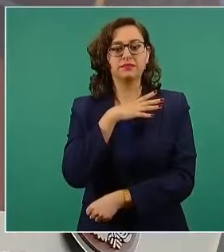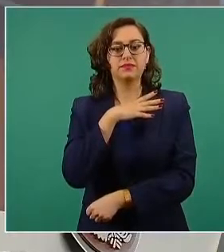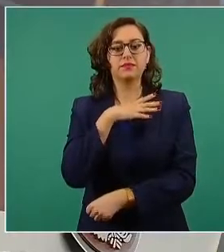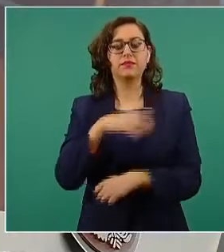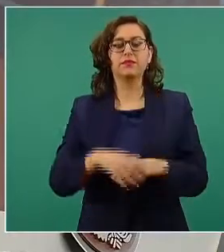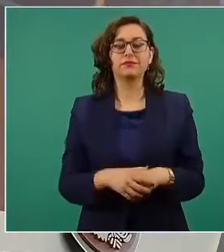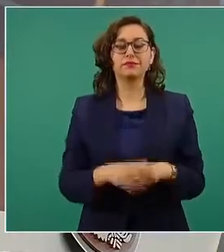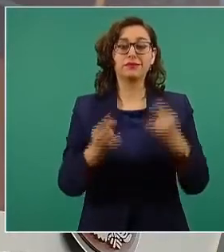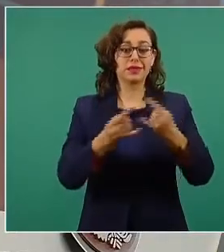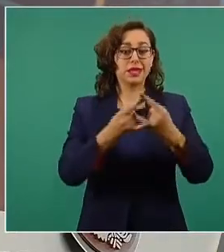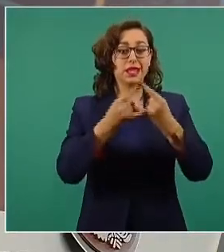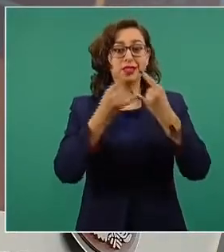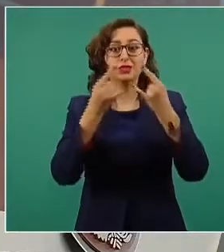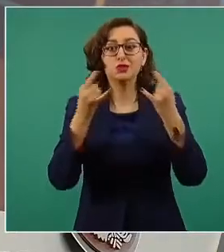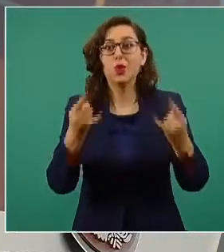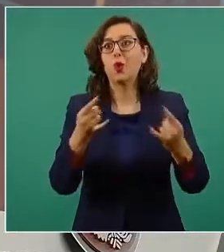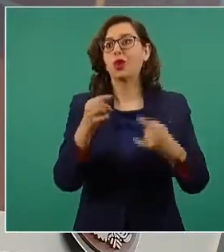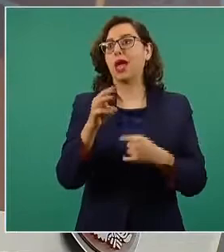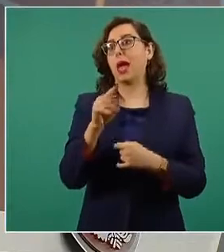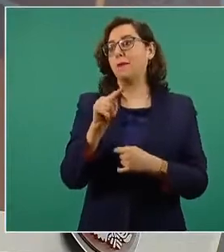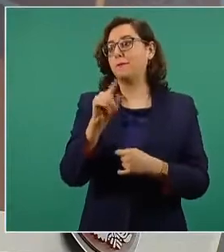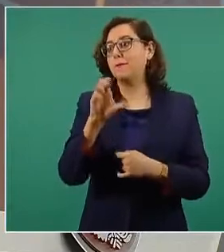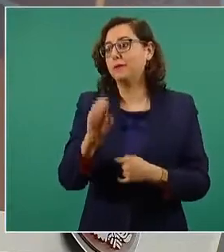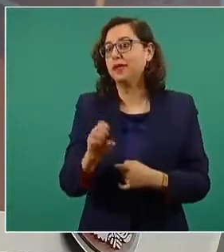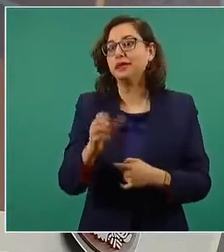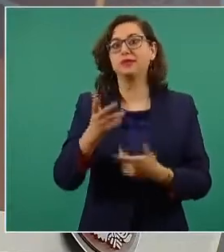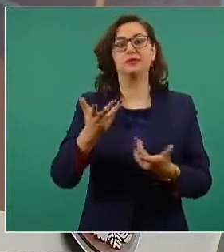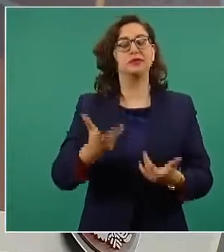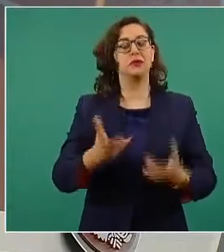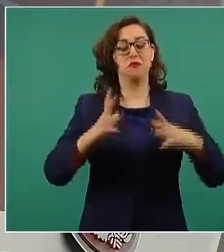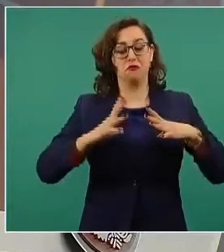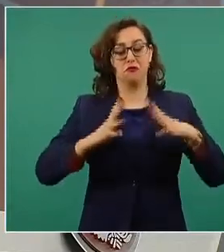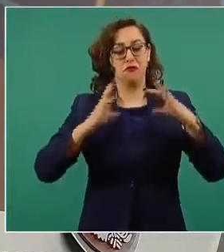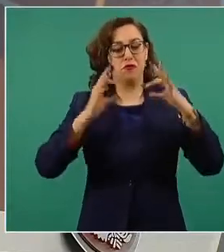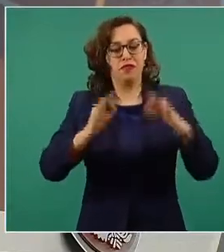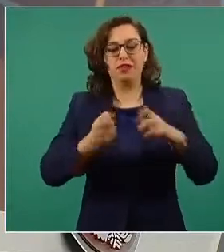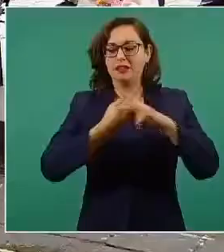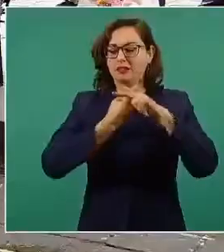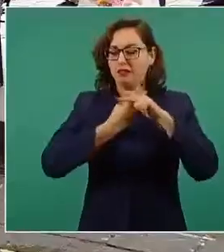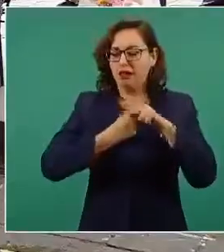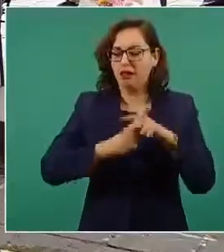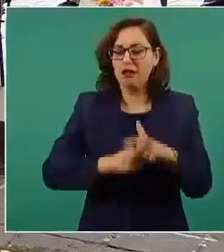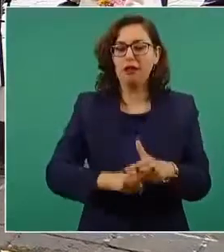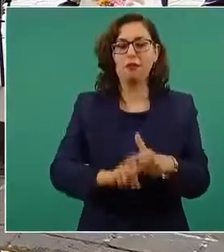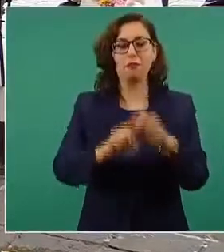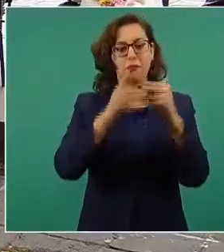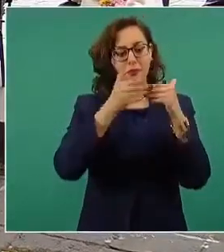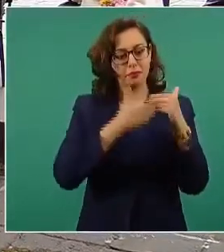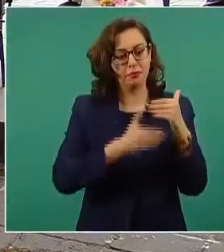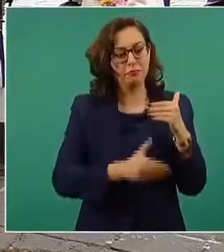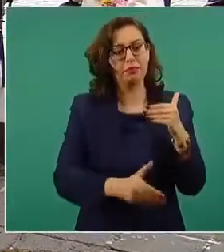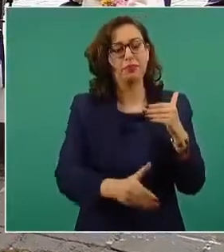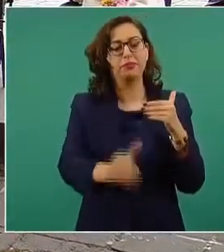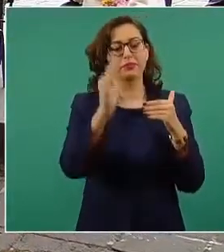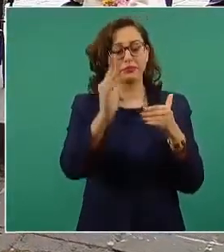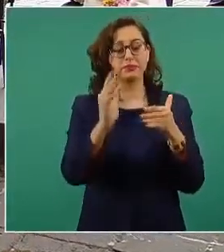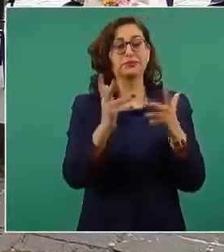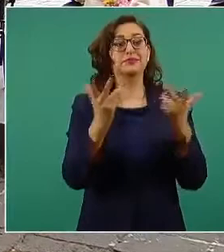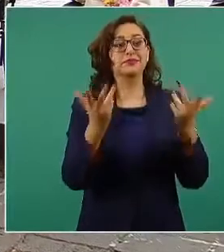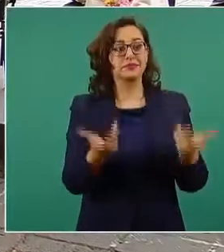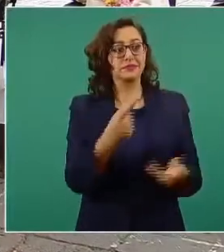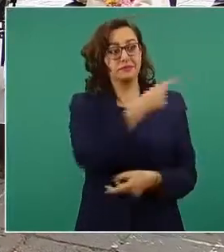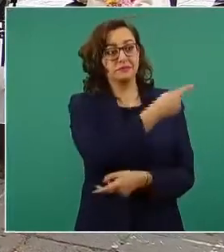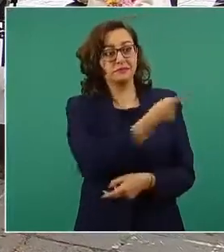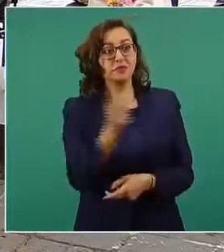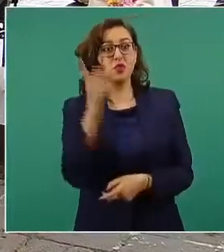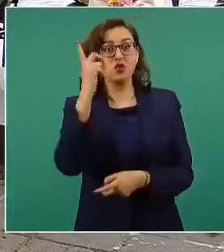El mito, leyenda, historia, narrativa fundacional del México Tenochtitlan fue acompañada, como lo muestran sus